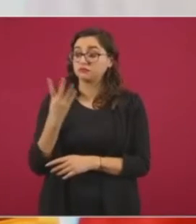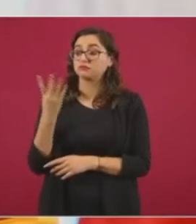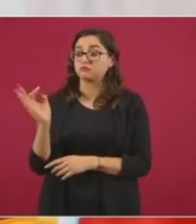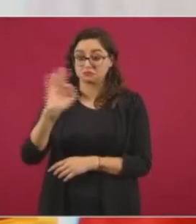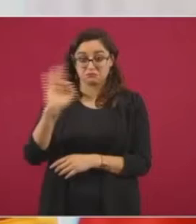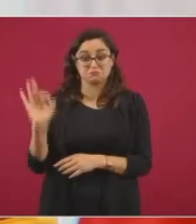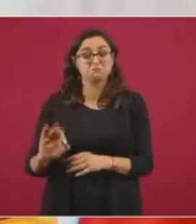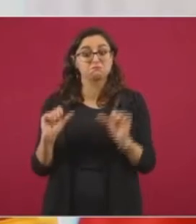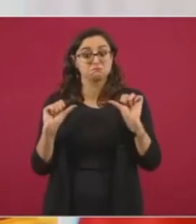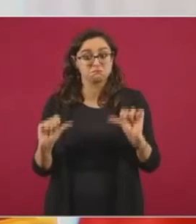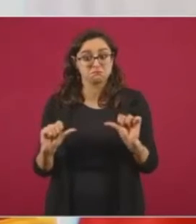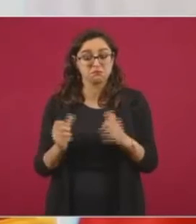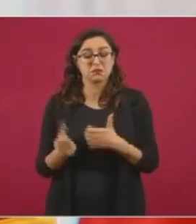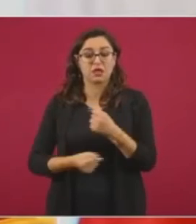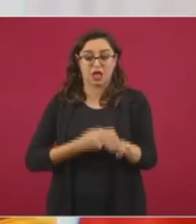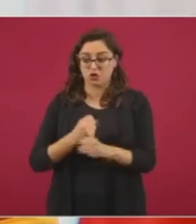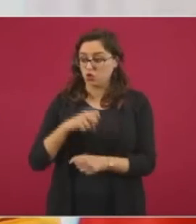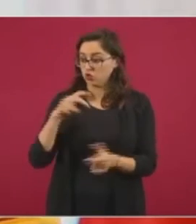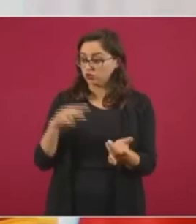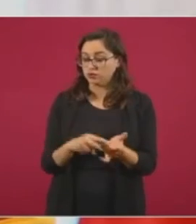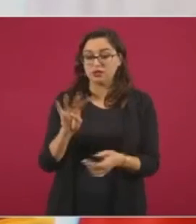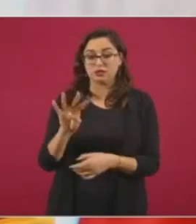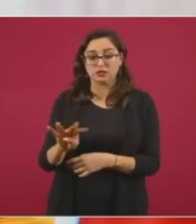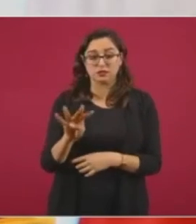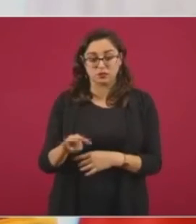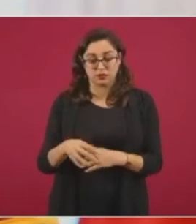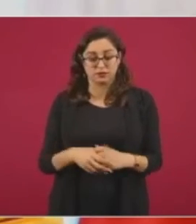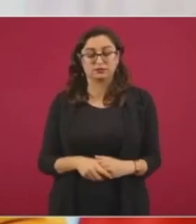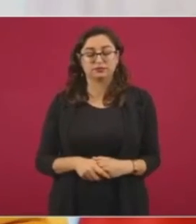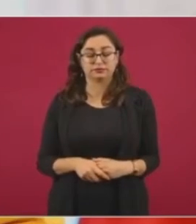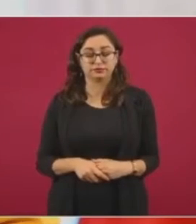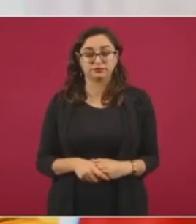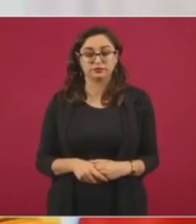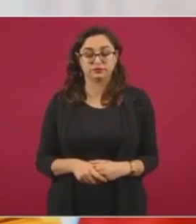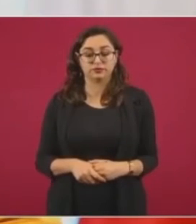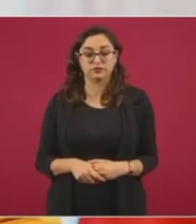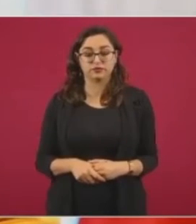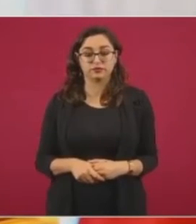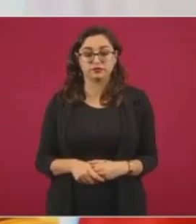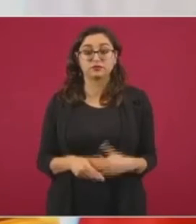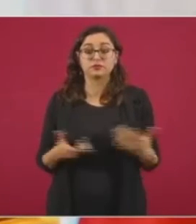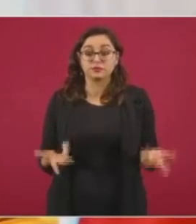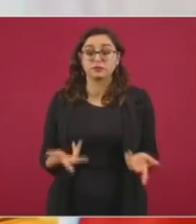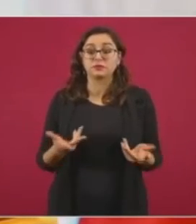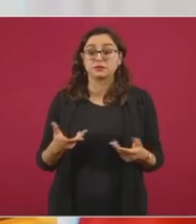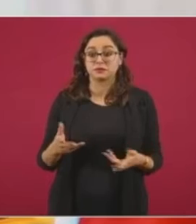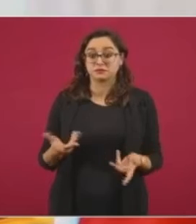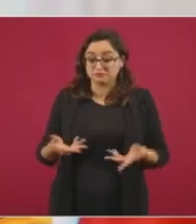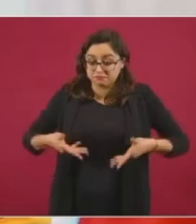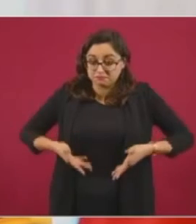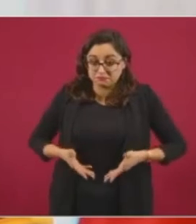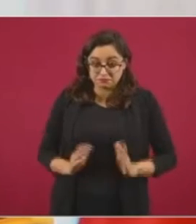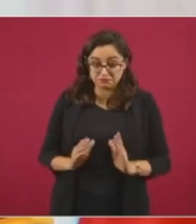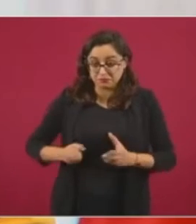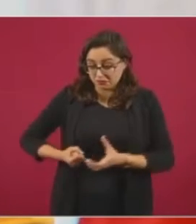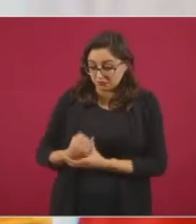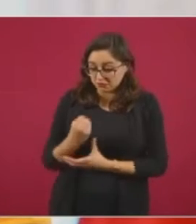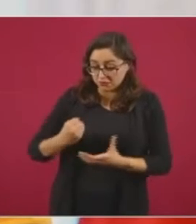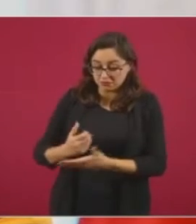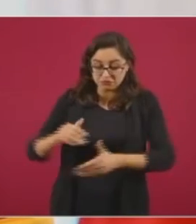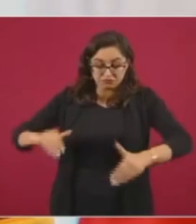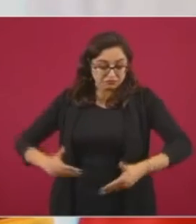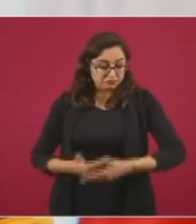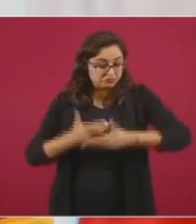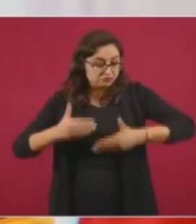74% en el año 2019. Y, por consiguiente, el porcentaje de hijos nacidos de mujeres con VIH que